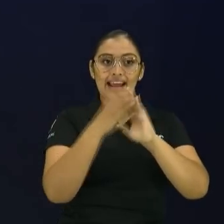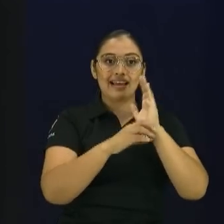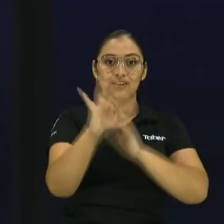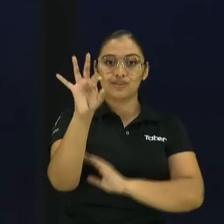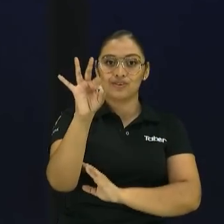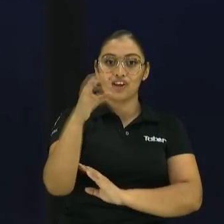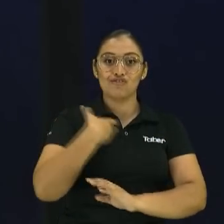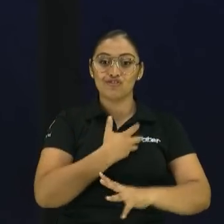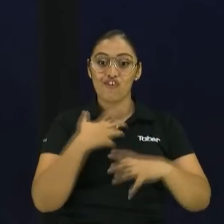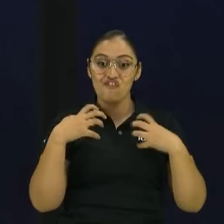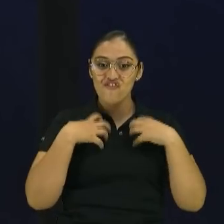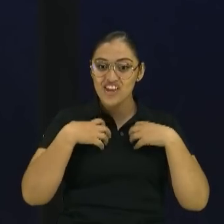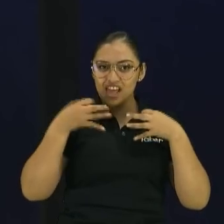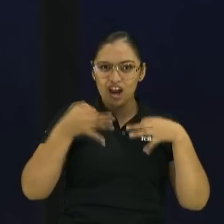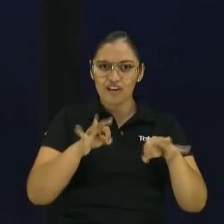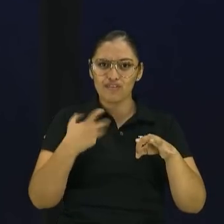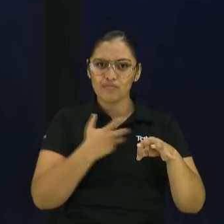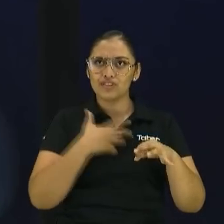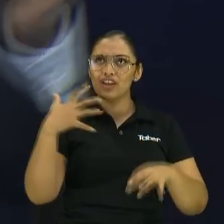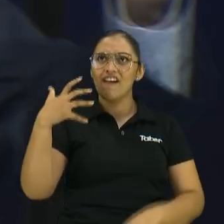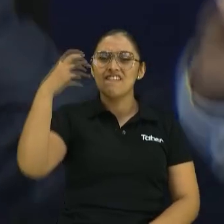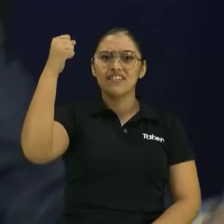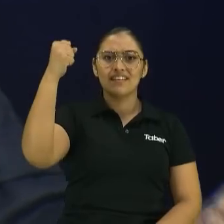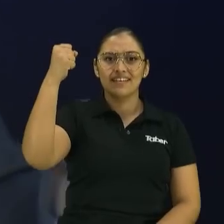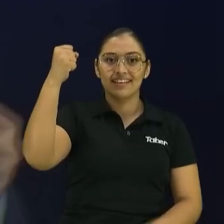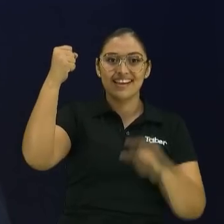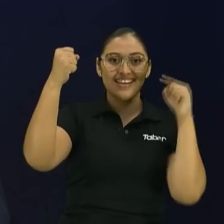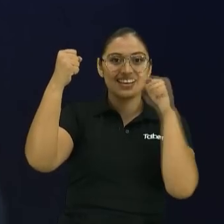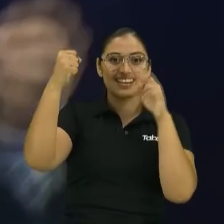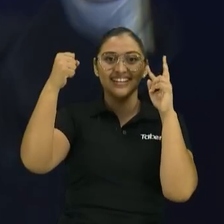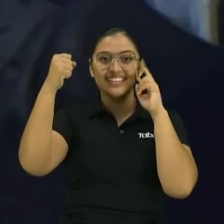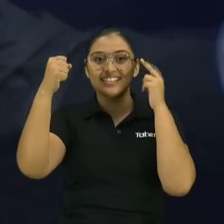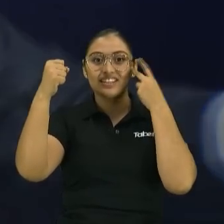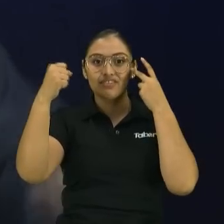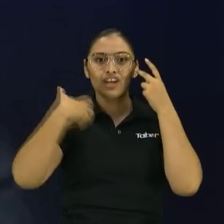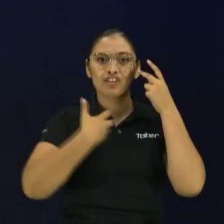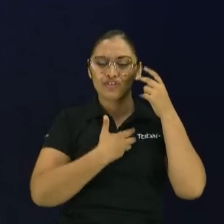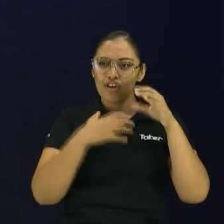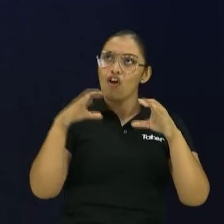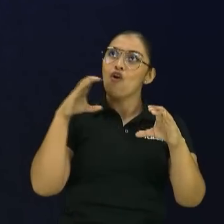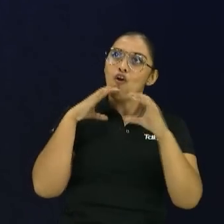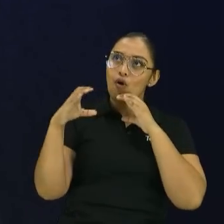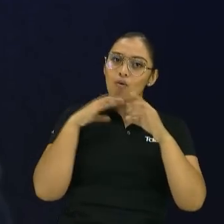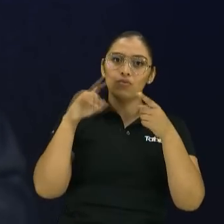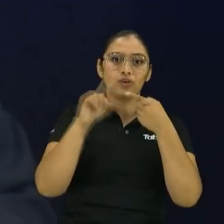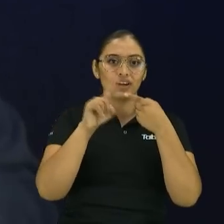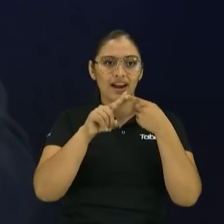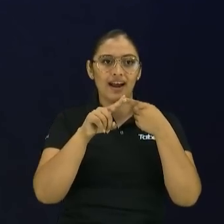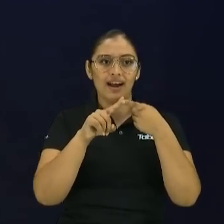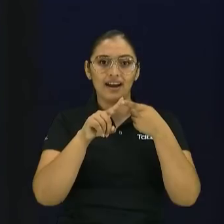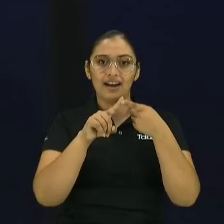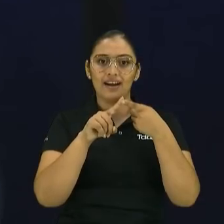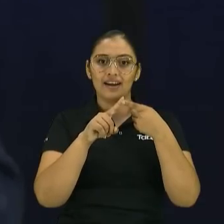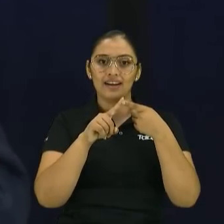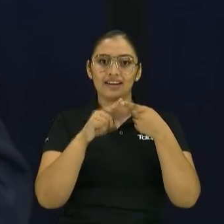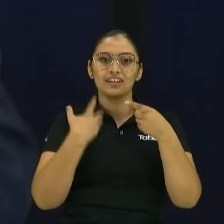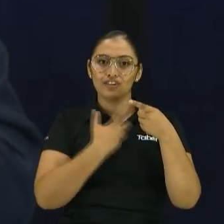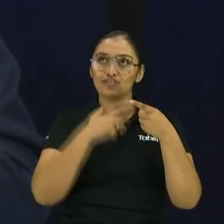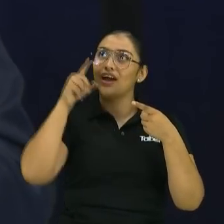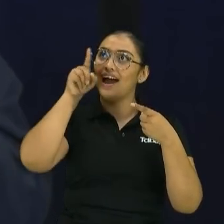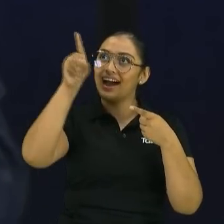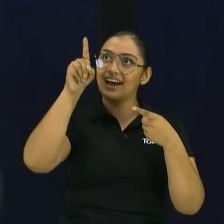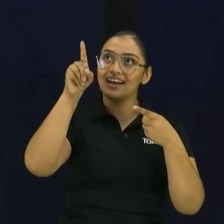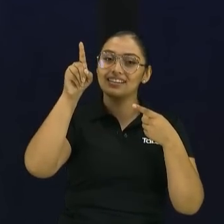la vida de manera que vivan en Victoria y para tener victoria usted tiene que comunicarse tiene que hacerle saber a la persona tiene que hacerle saber a Dios